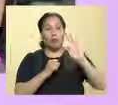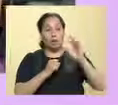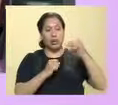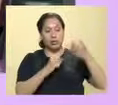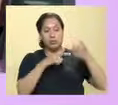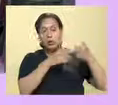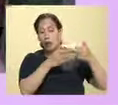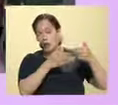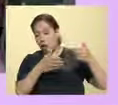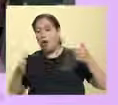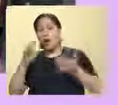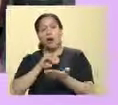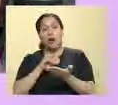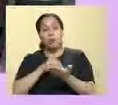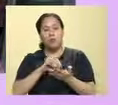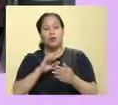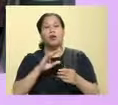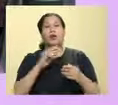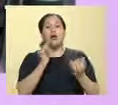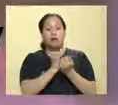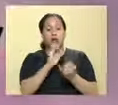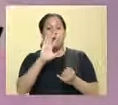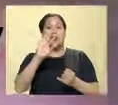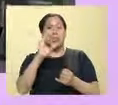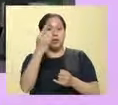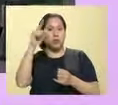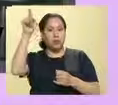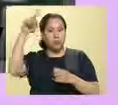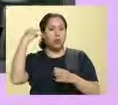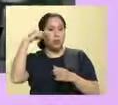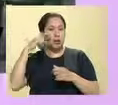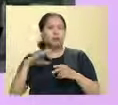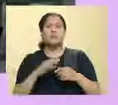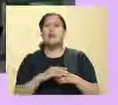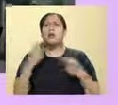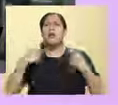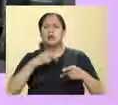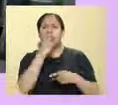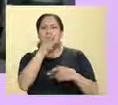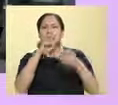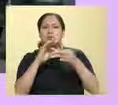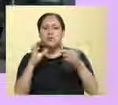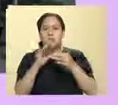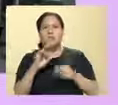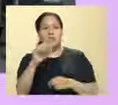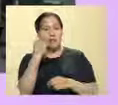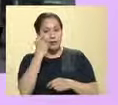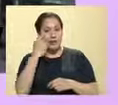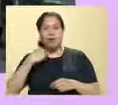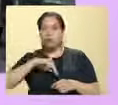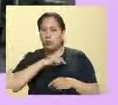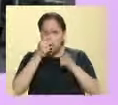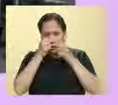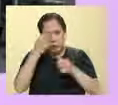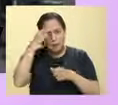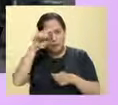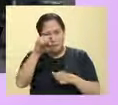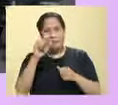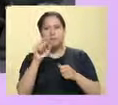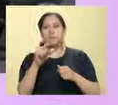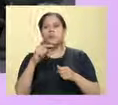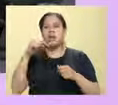en México y desde el 41 en Guadalajara. ¿Algo que le quieras decir a nuestro público? Pues que estamos a sus órdenes.